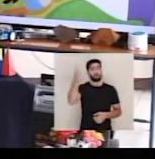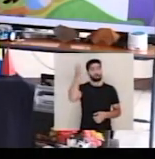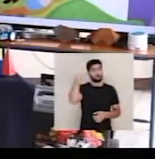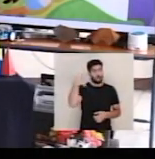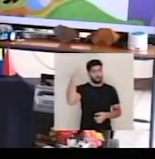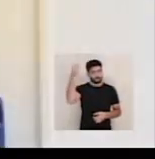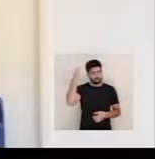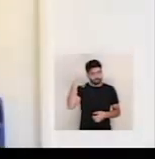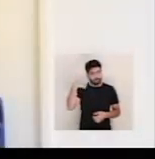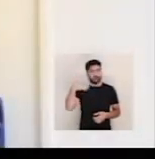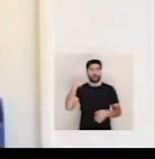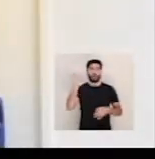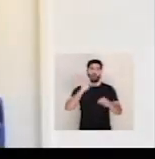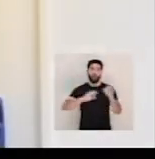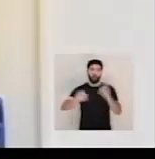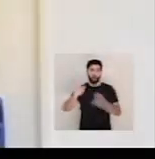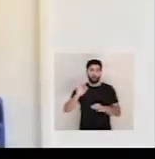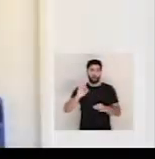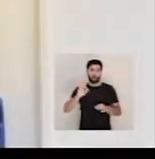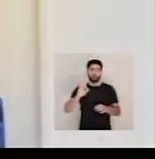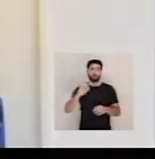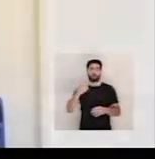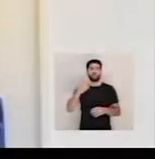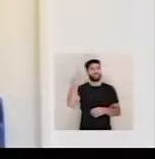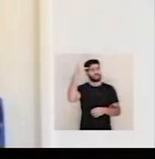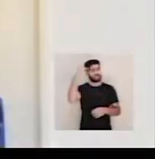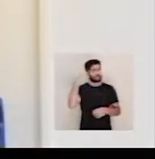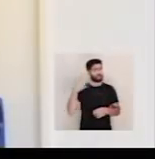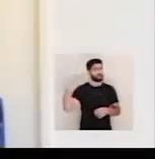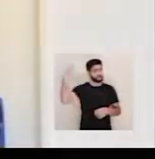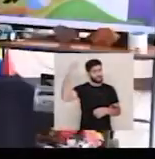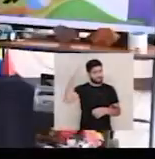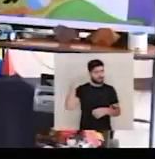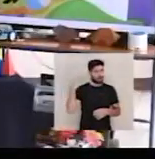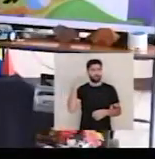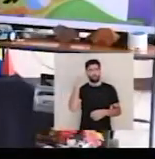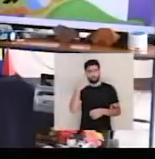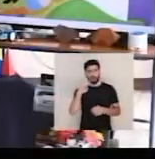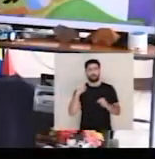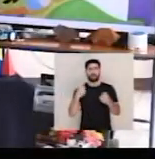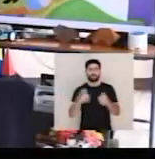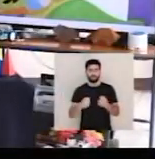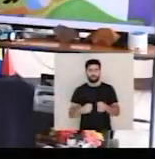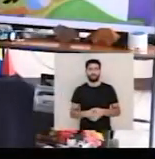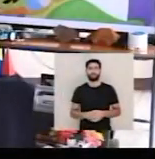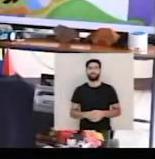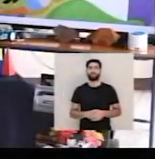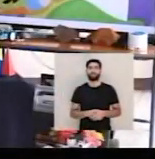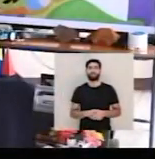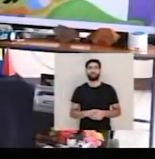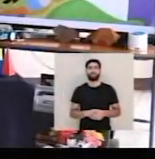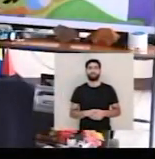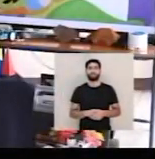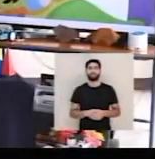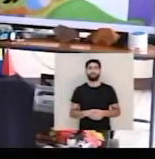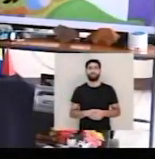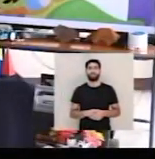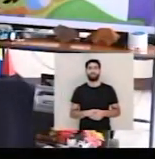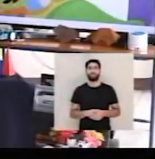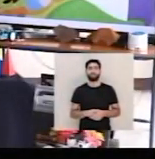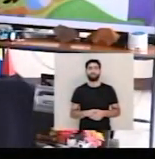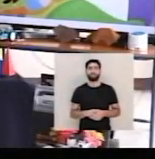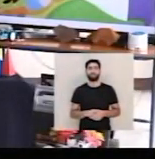un peine o un cepillo para realizar esa actividad.